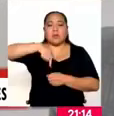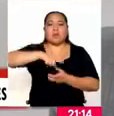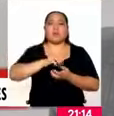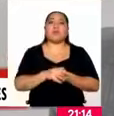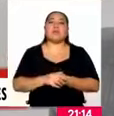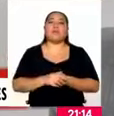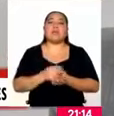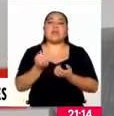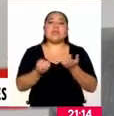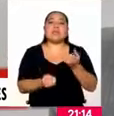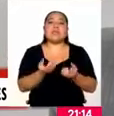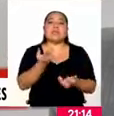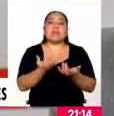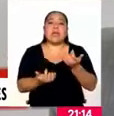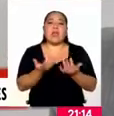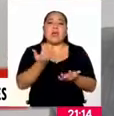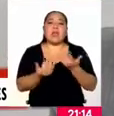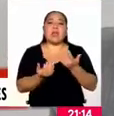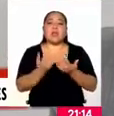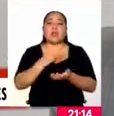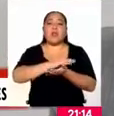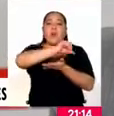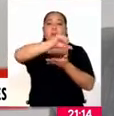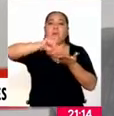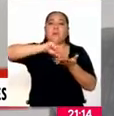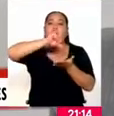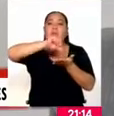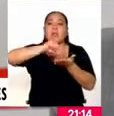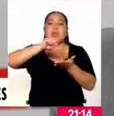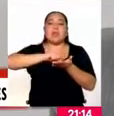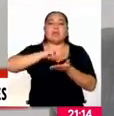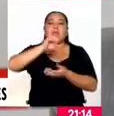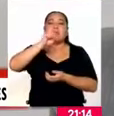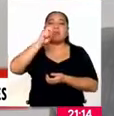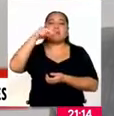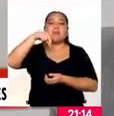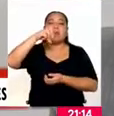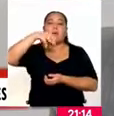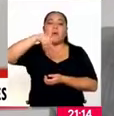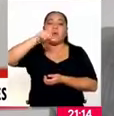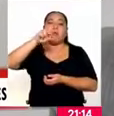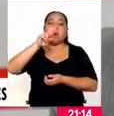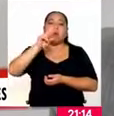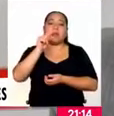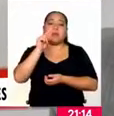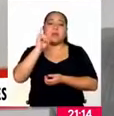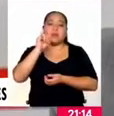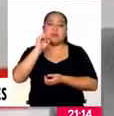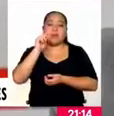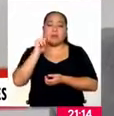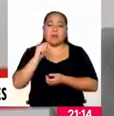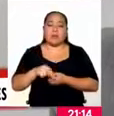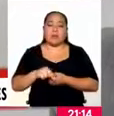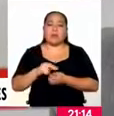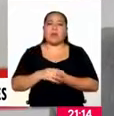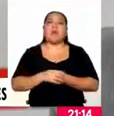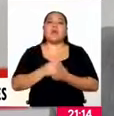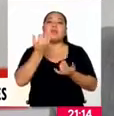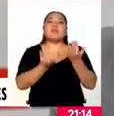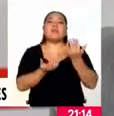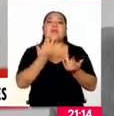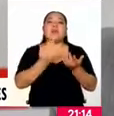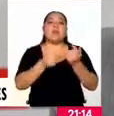Sobre el incendio en la Plaza San Martín. Sobre el incendio ocurrido el día de ayer,